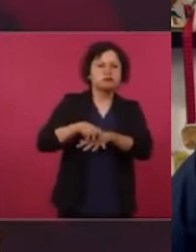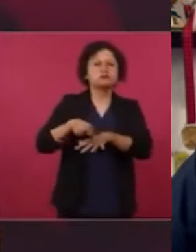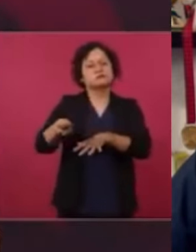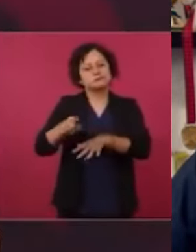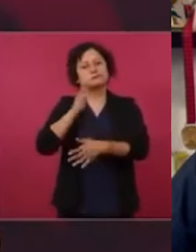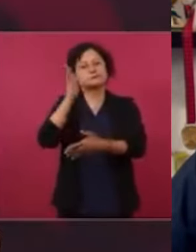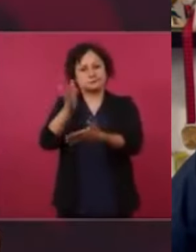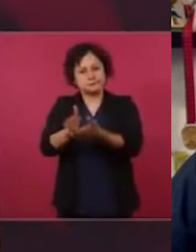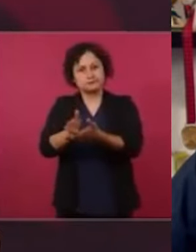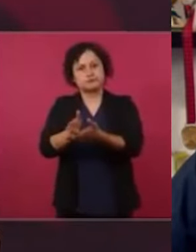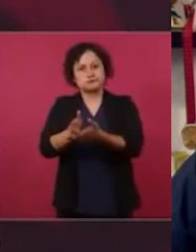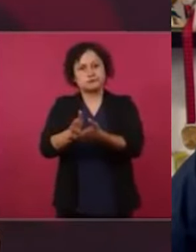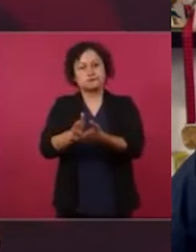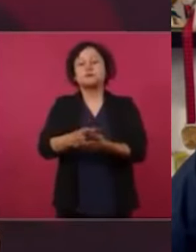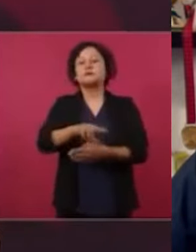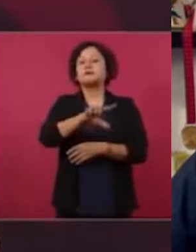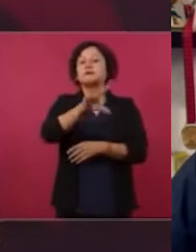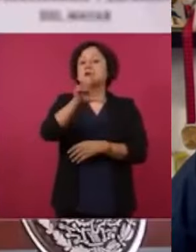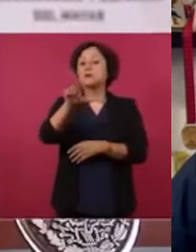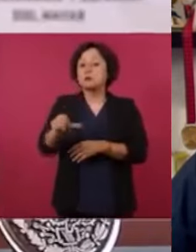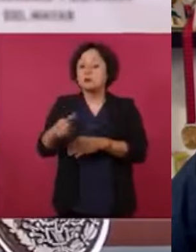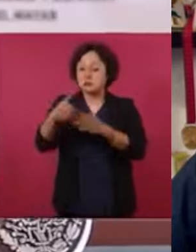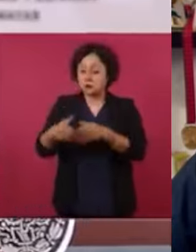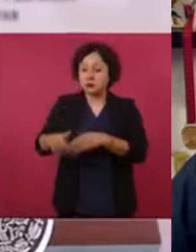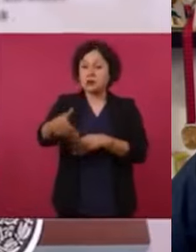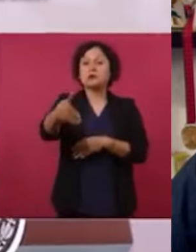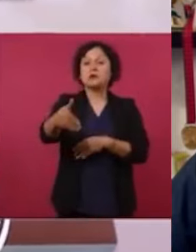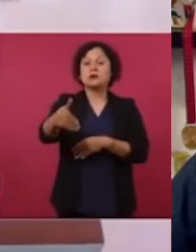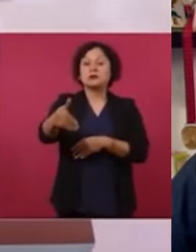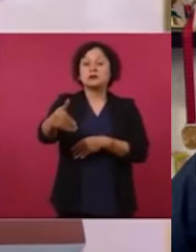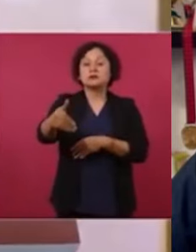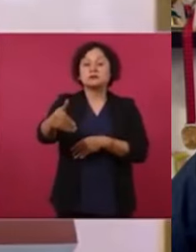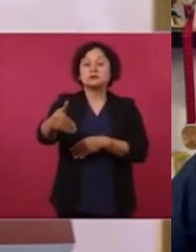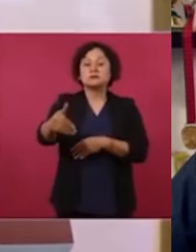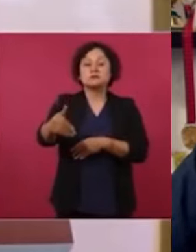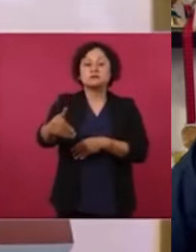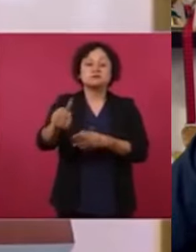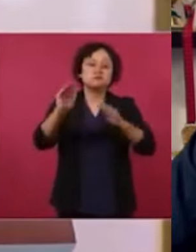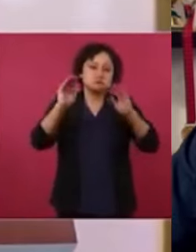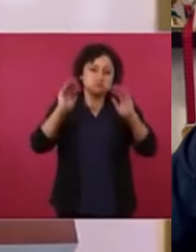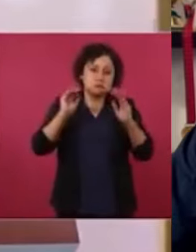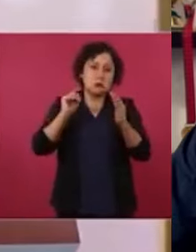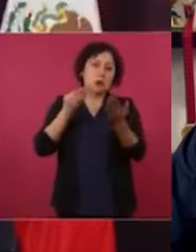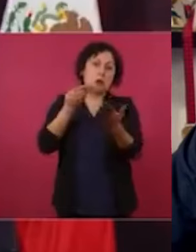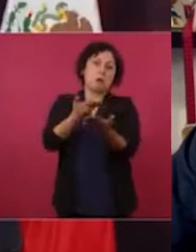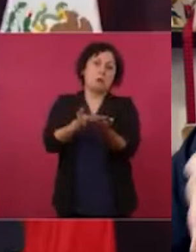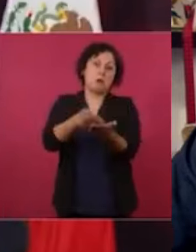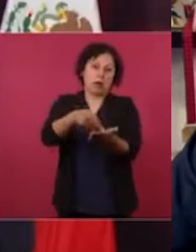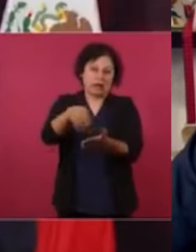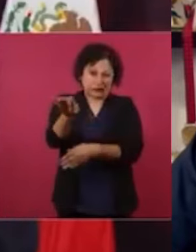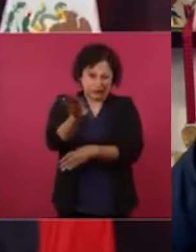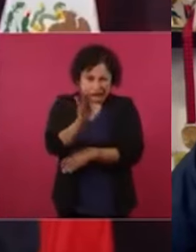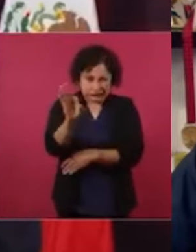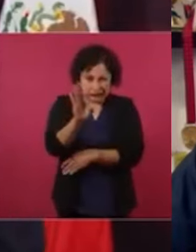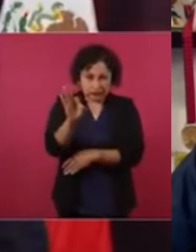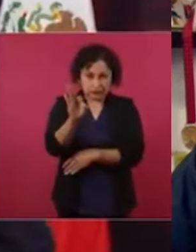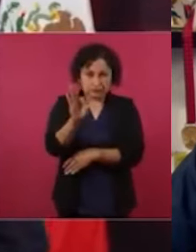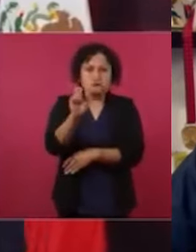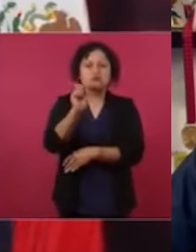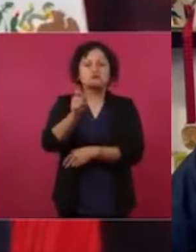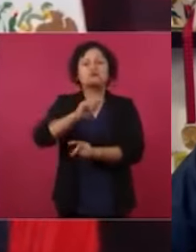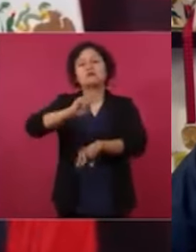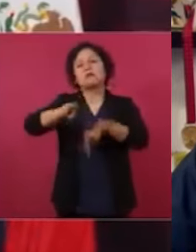Maya y luego es una propuesta el poder estar en